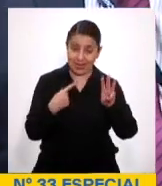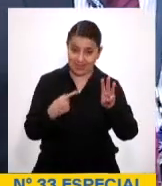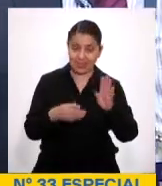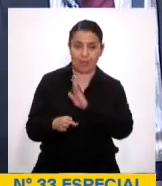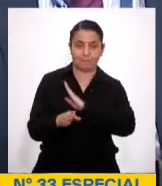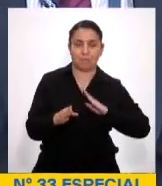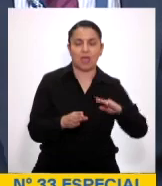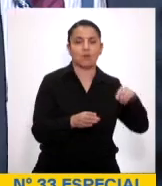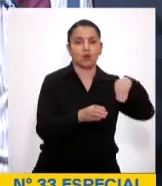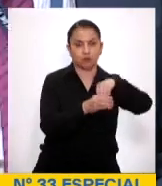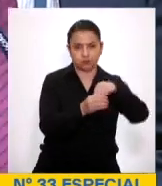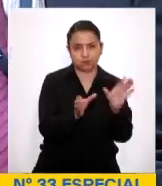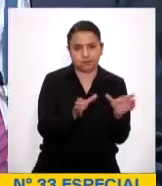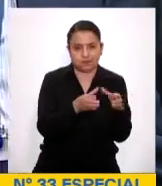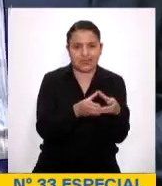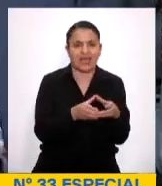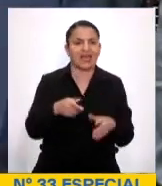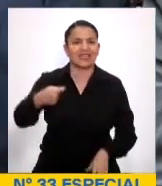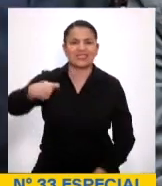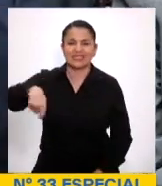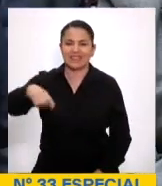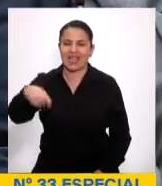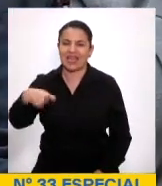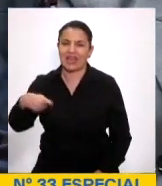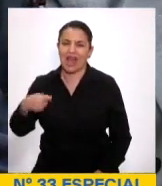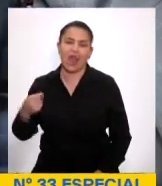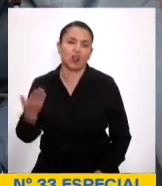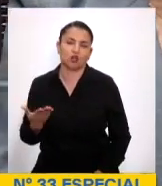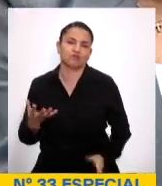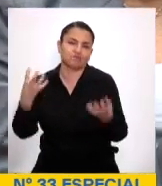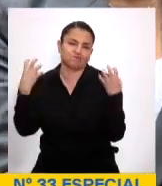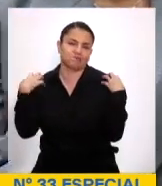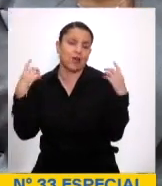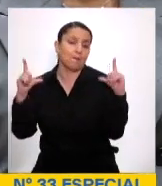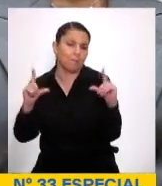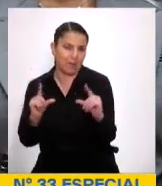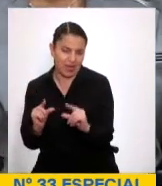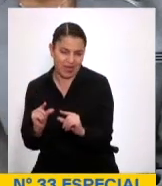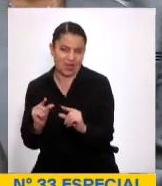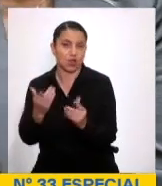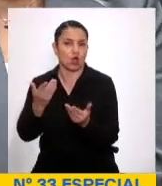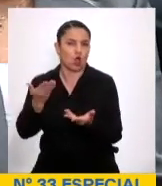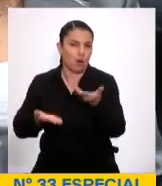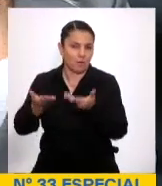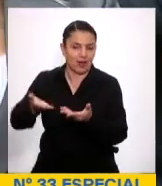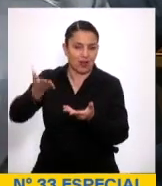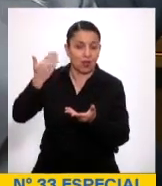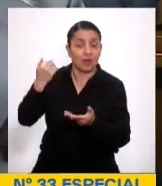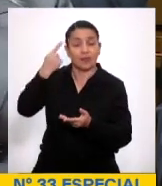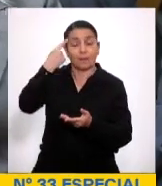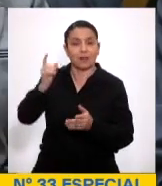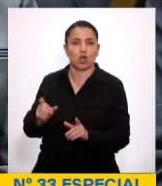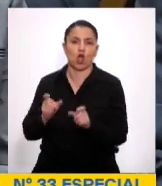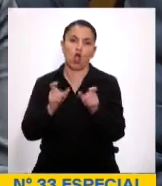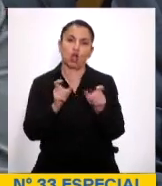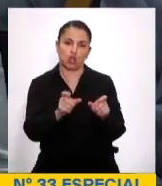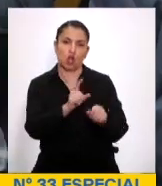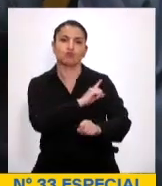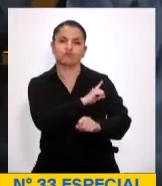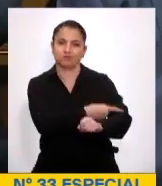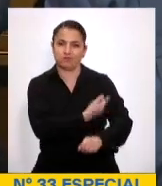tenía facultades no tan amplias como el régimen anterior pero mantenía un estricto control sobre el poder